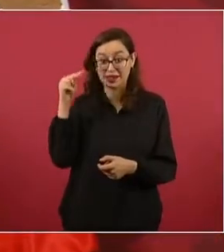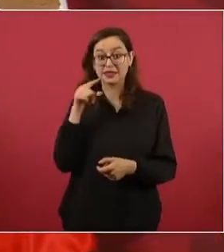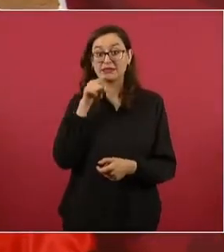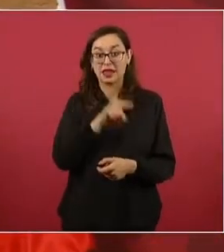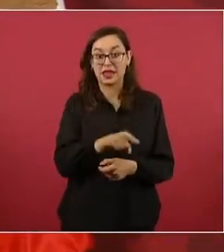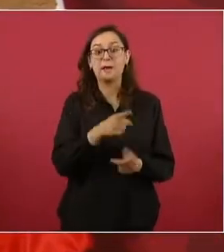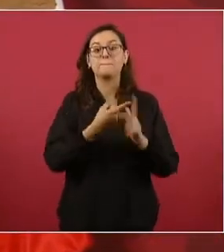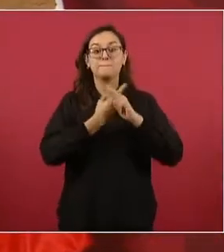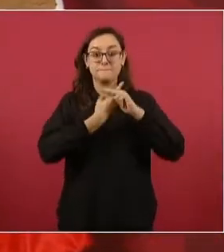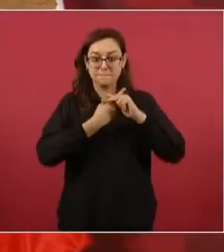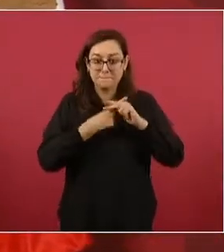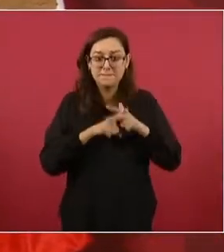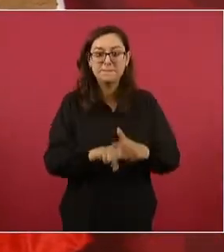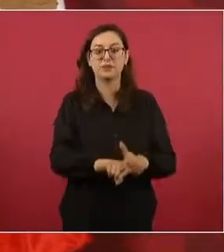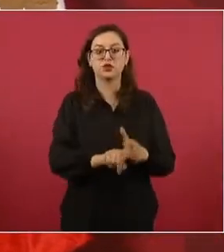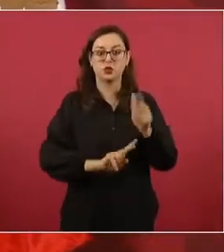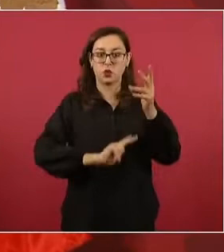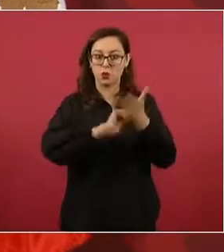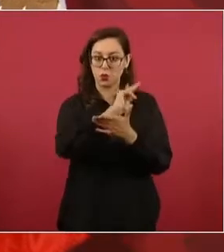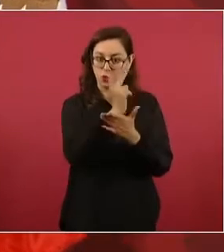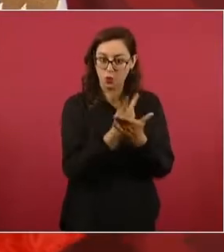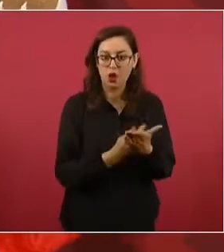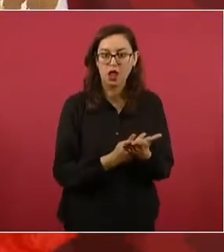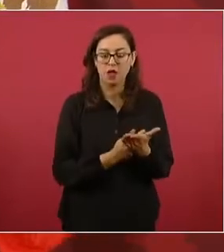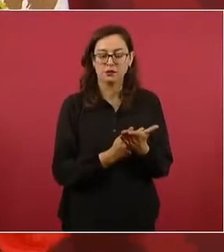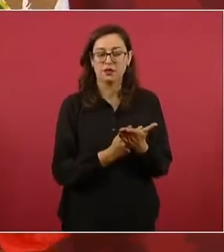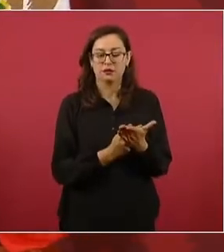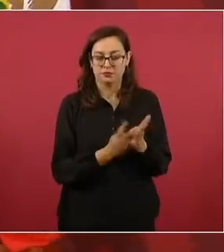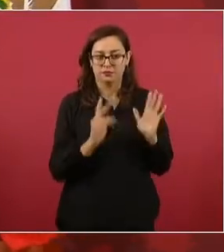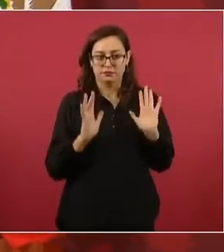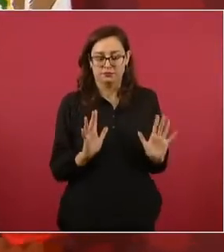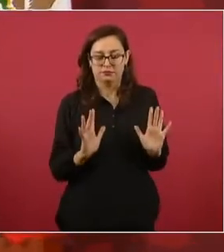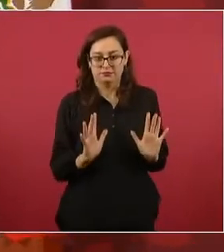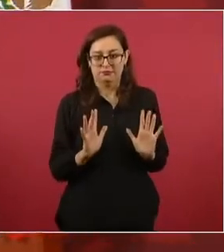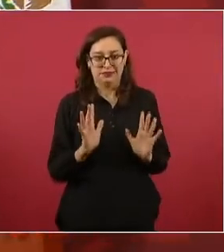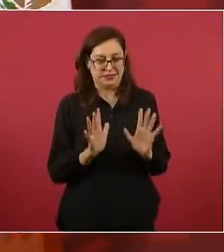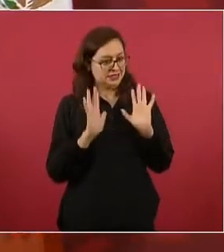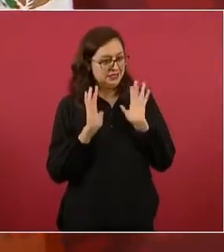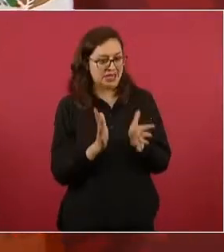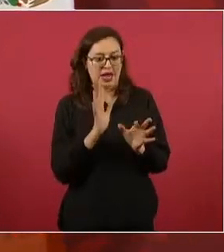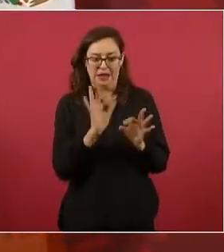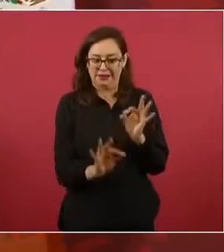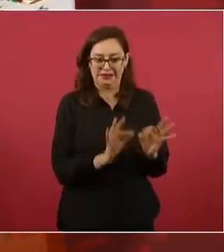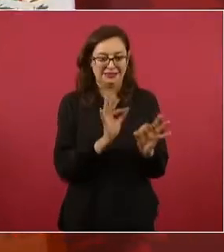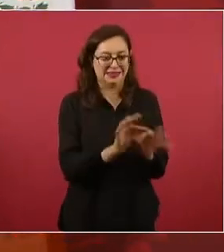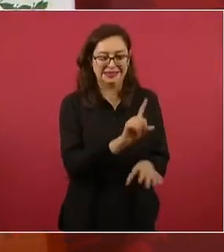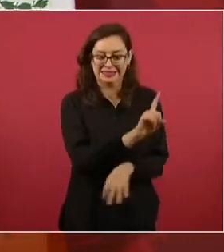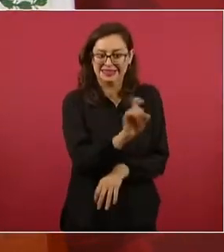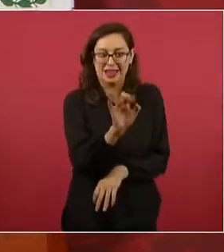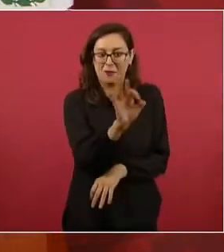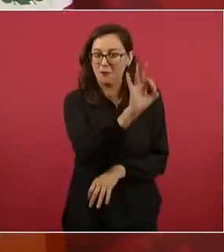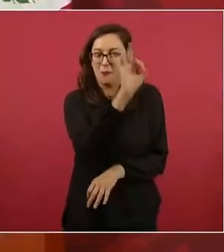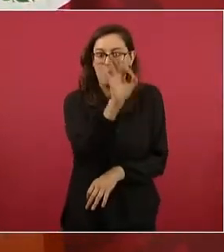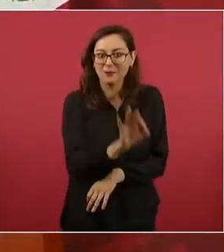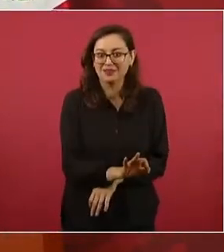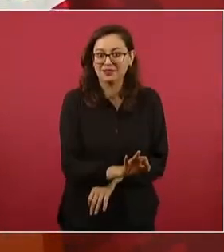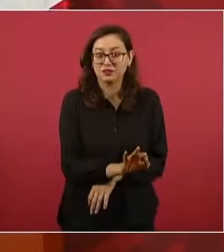Así queremos, todavía nos falta, pero queremos 100%